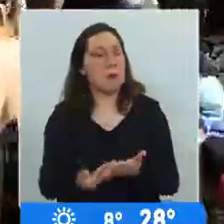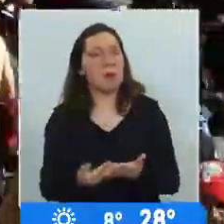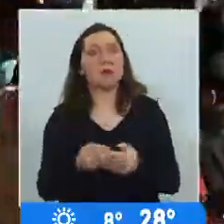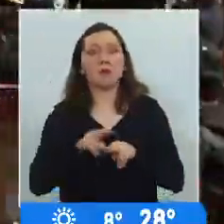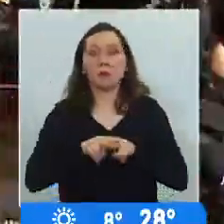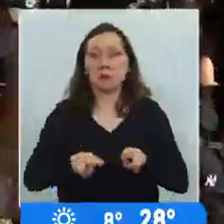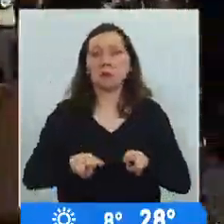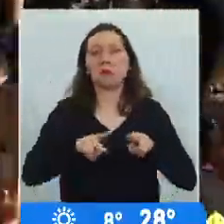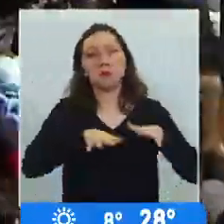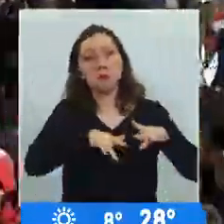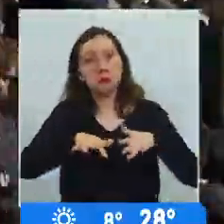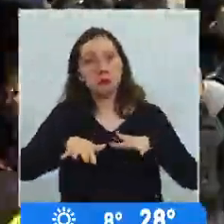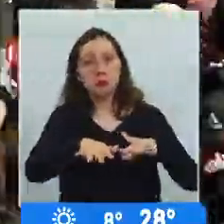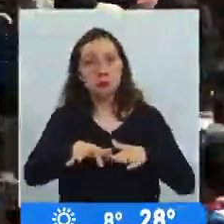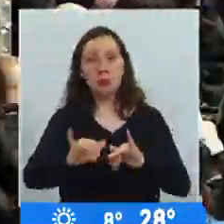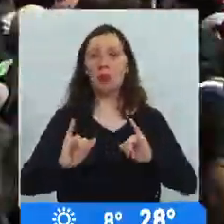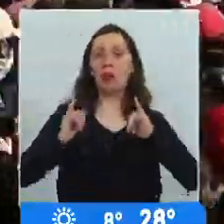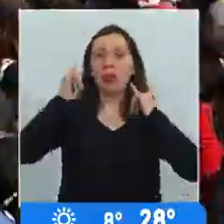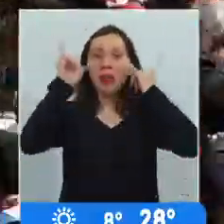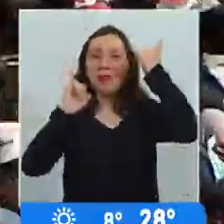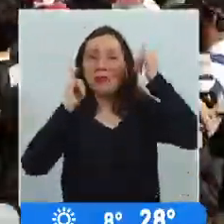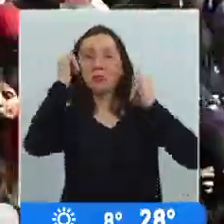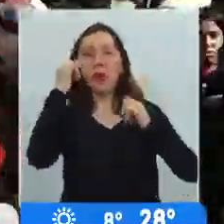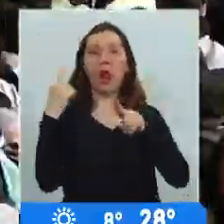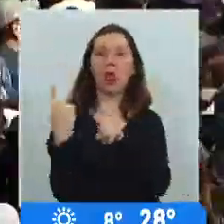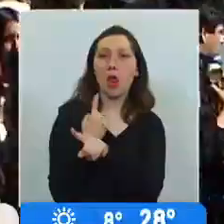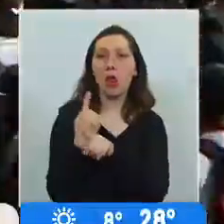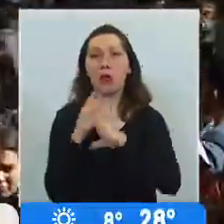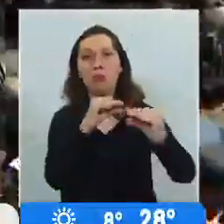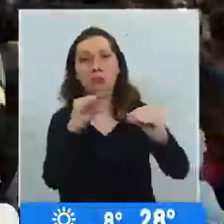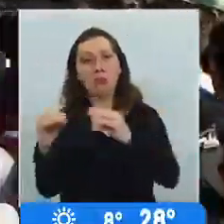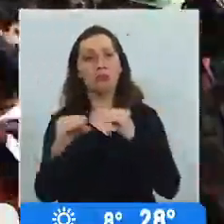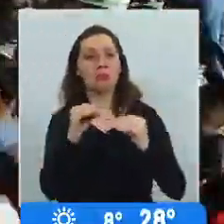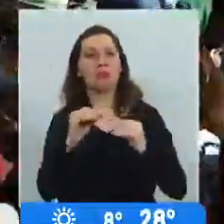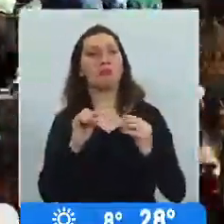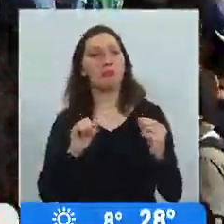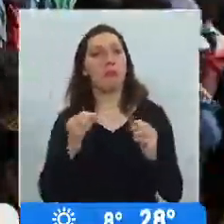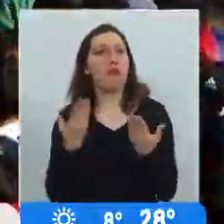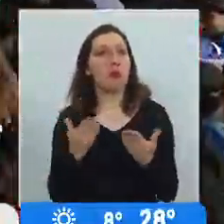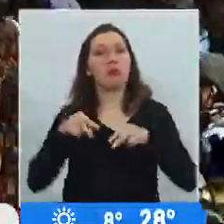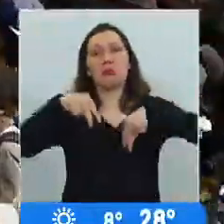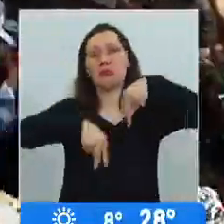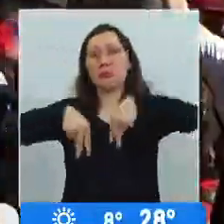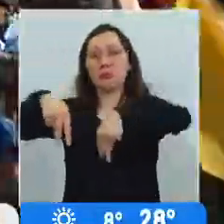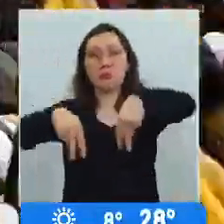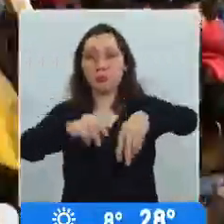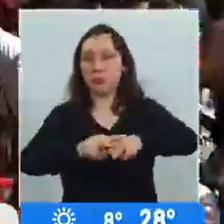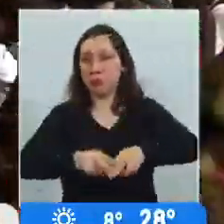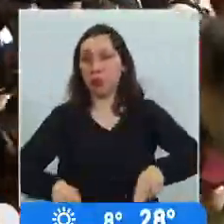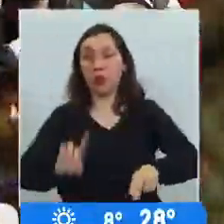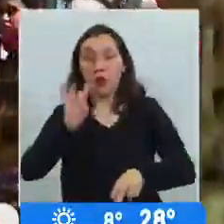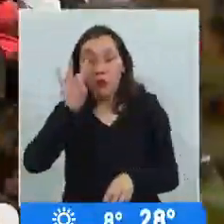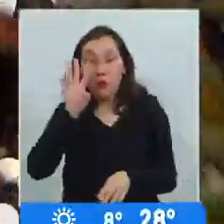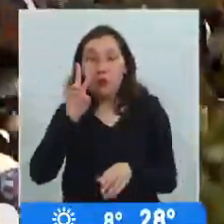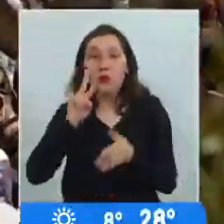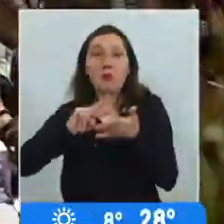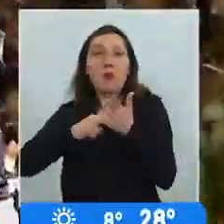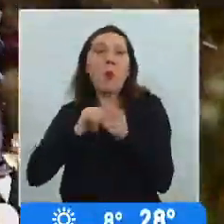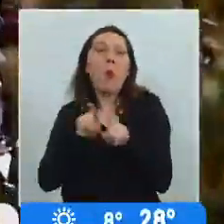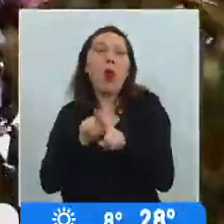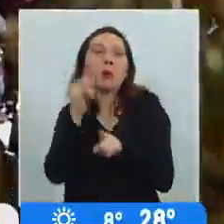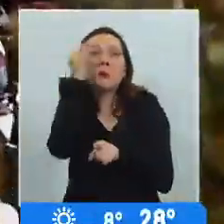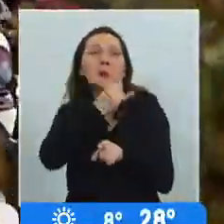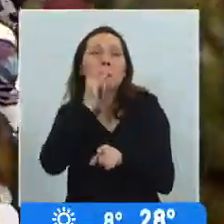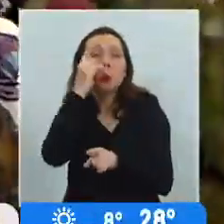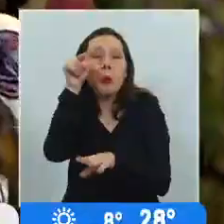tranquilamente, lo están haciendo disfrutando, conversando, pasando el rato acá. Solamente el único punto negro,